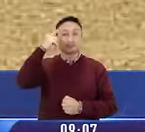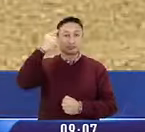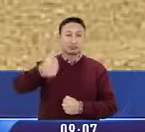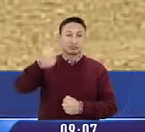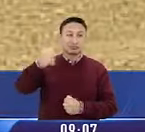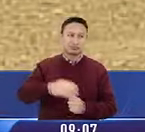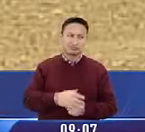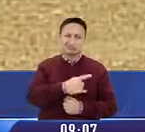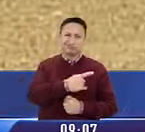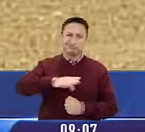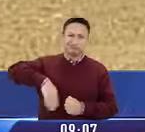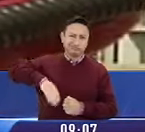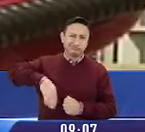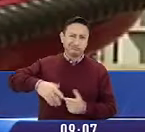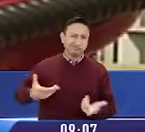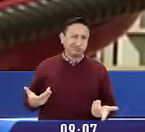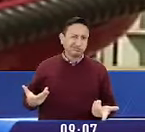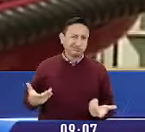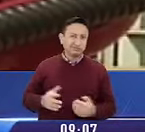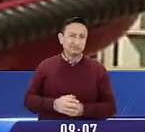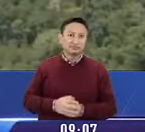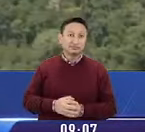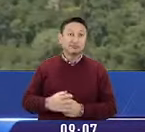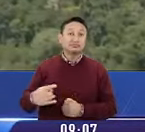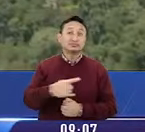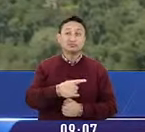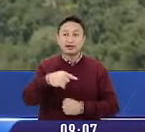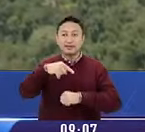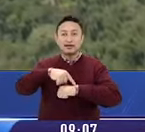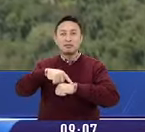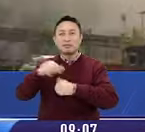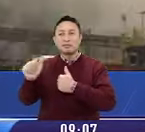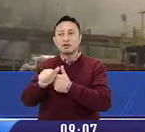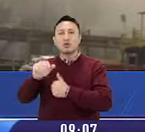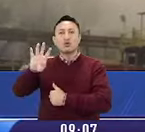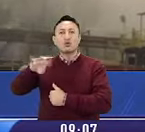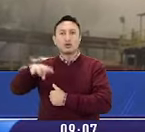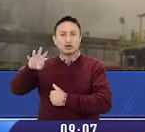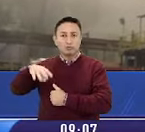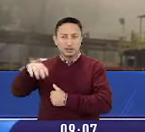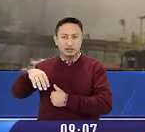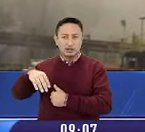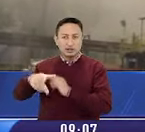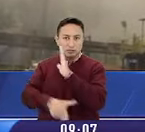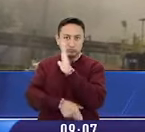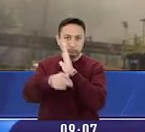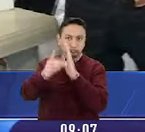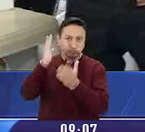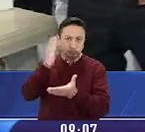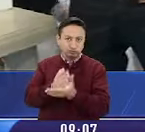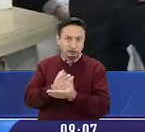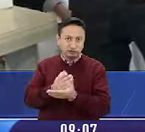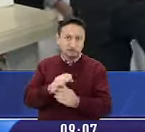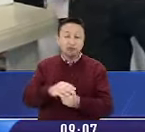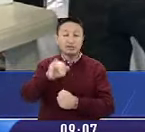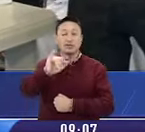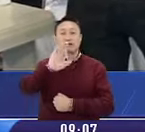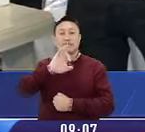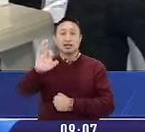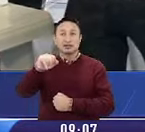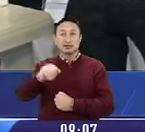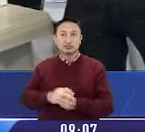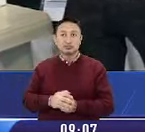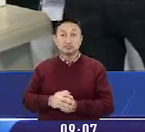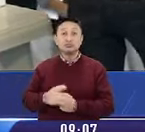es algo tardío. Esto considerando que restan menos de 4 meses para detener la extracción de petróleo en el ITT y así cumplir con el